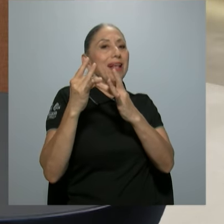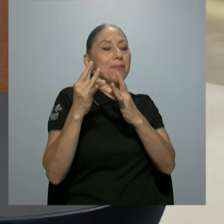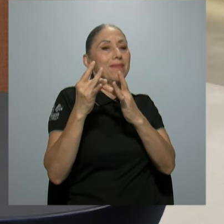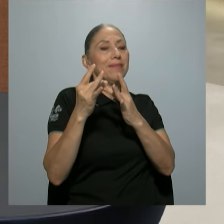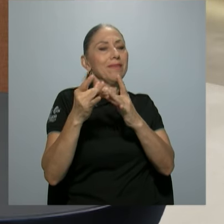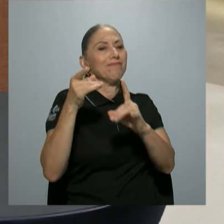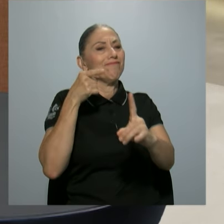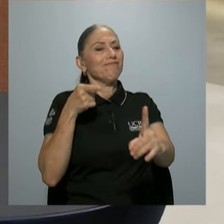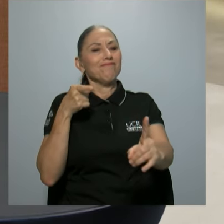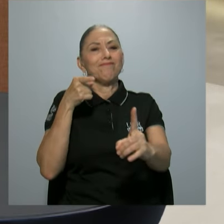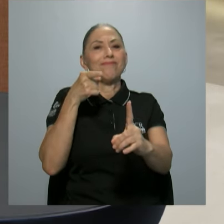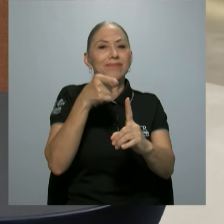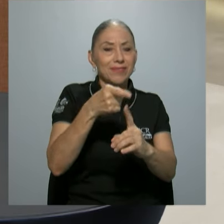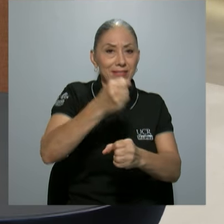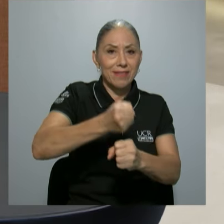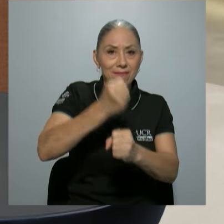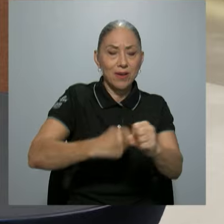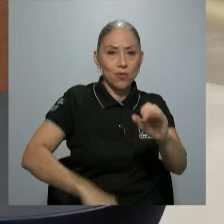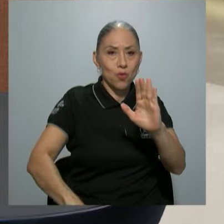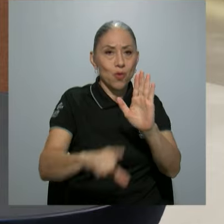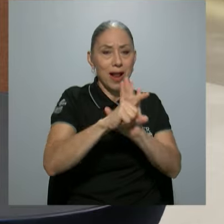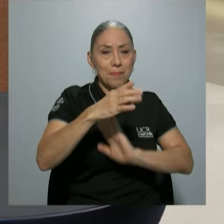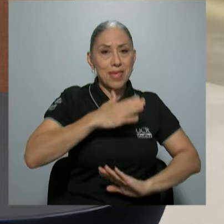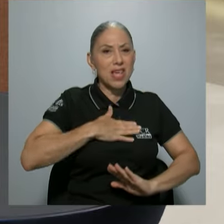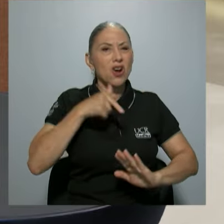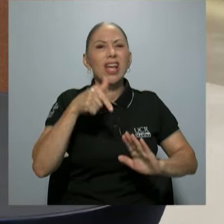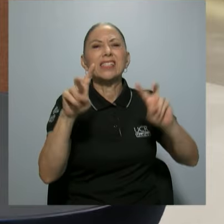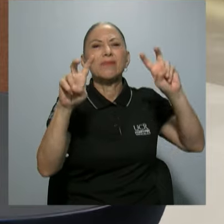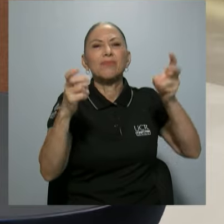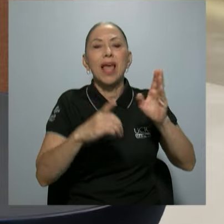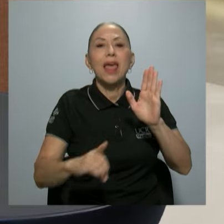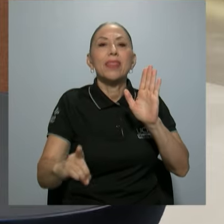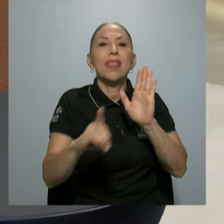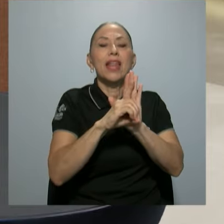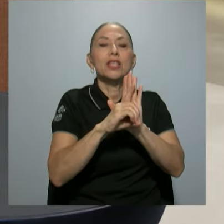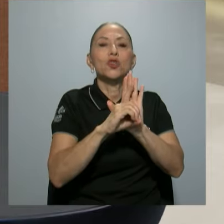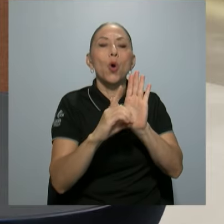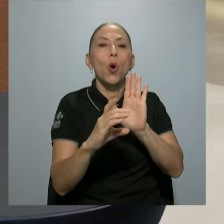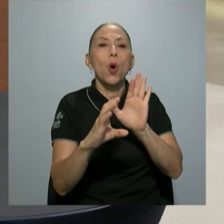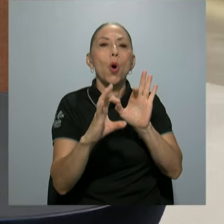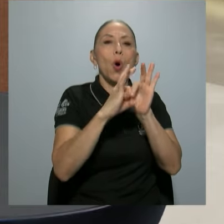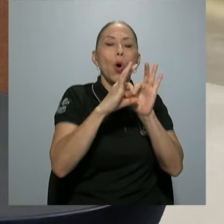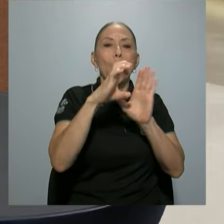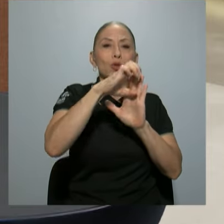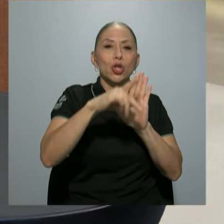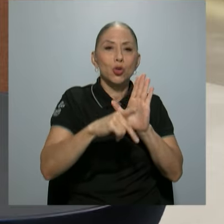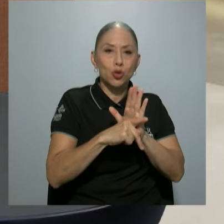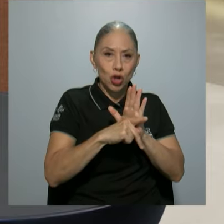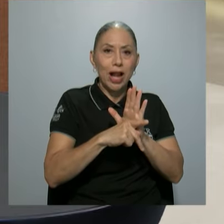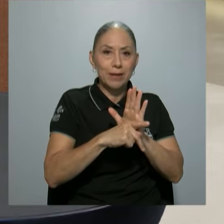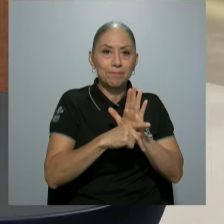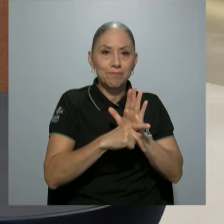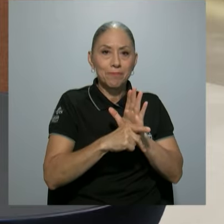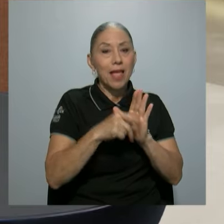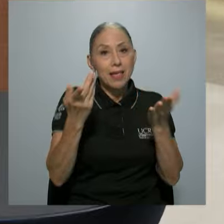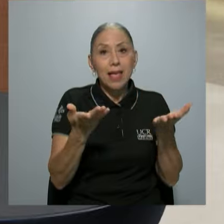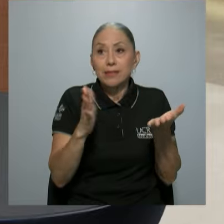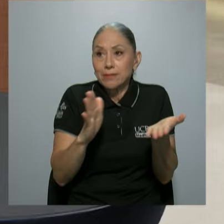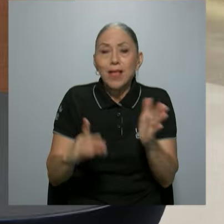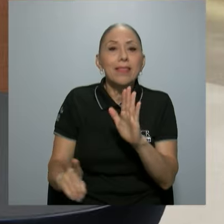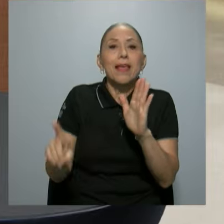acción jurídica mía, que es el derecho constitucional, el derecho que en gran medida es el derecho público, el